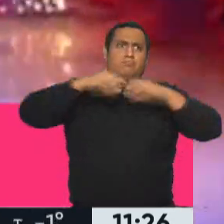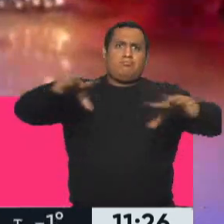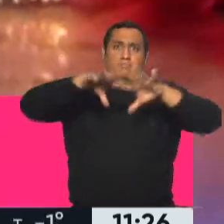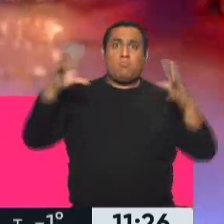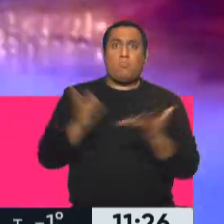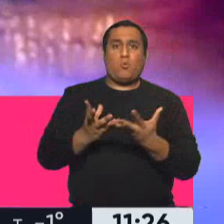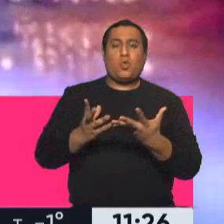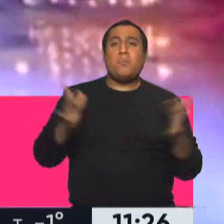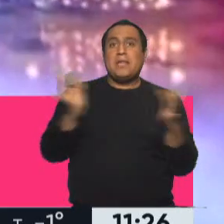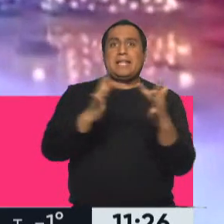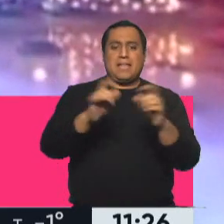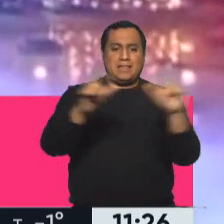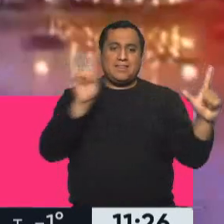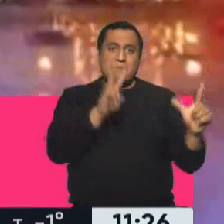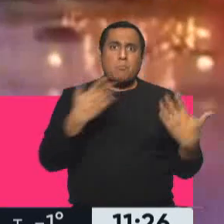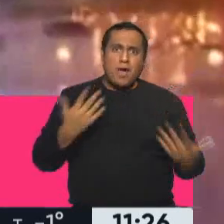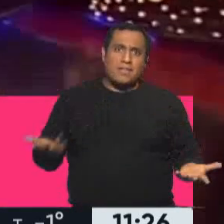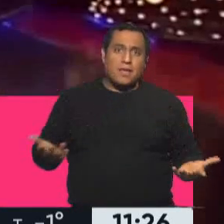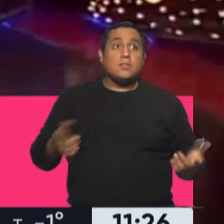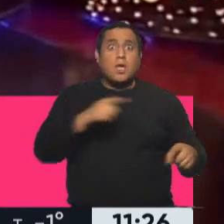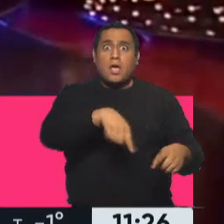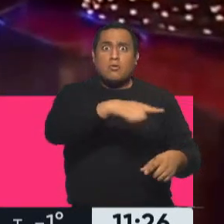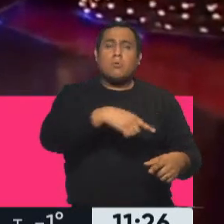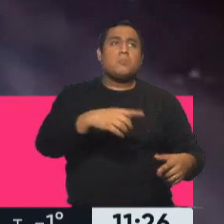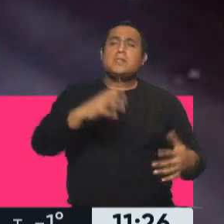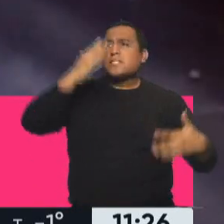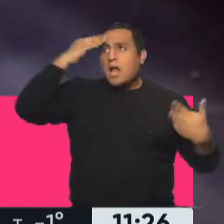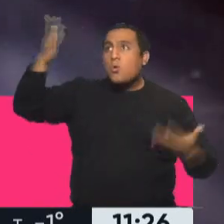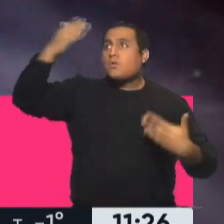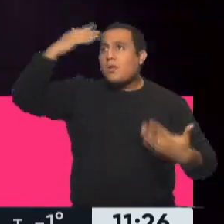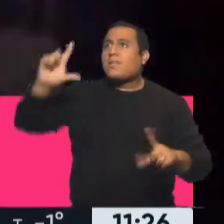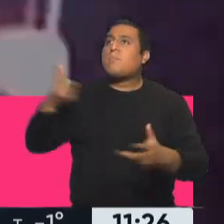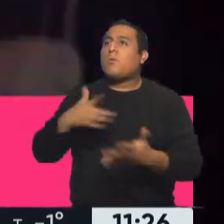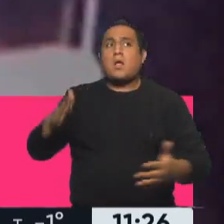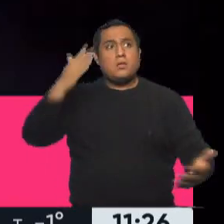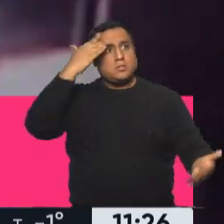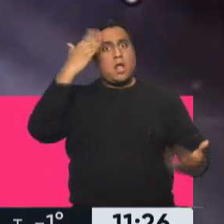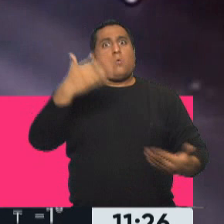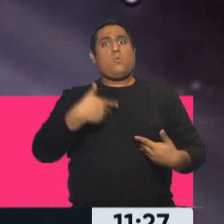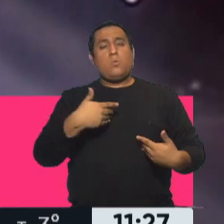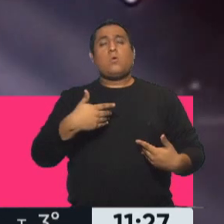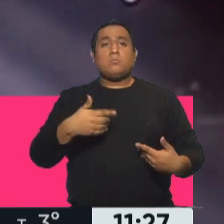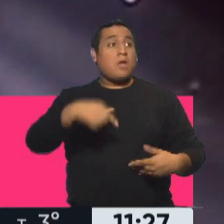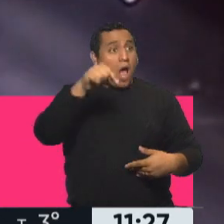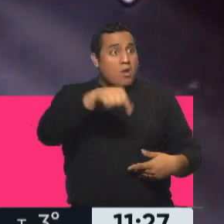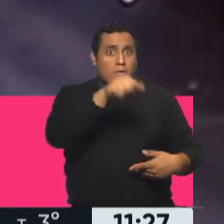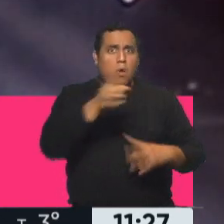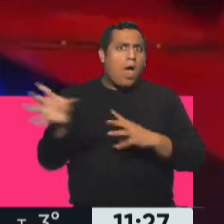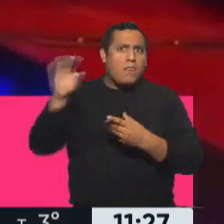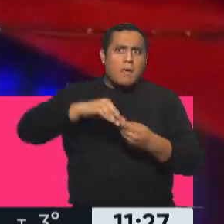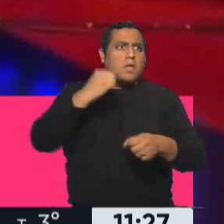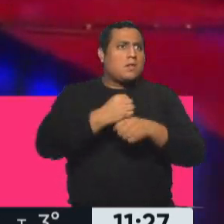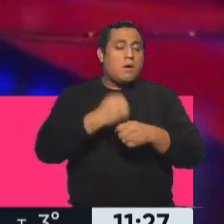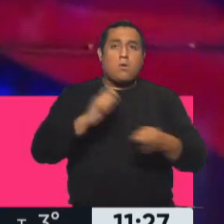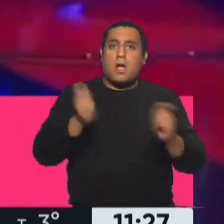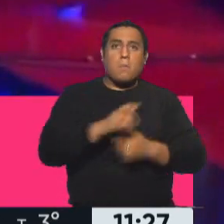por internet, y por todos lados. Claro, y nos, claro, mandan saludos. De claro. Y esto que claro vos lo hayas generado ahora en este tiempo, reinventándote, claro, como decís, es